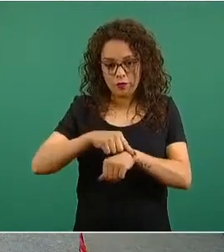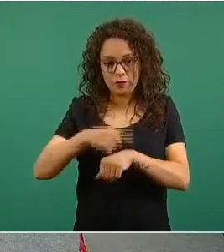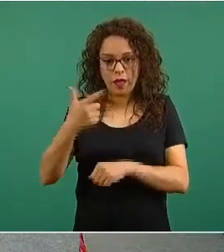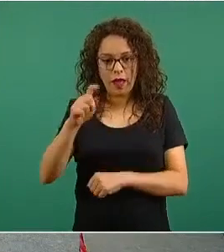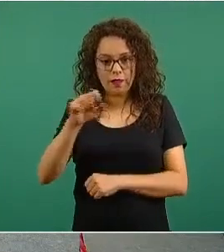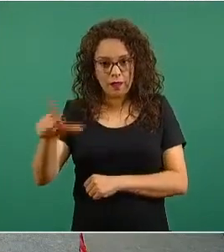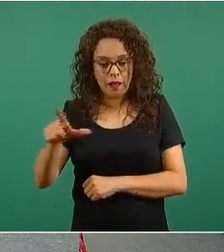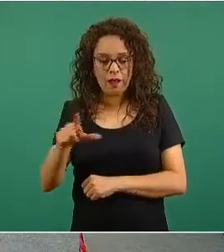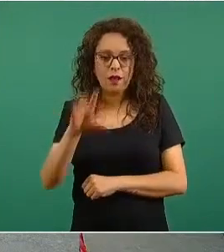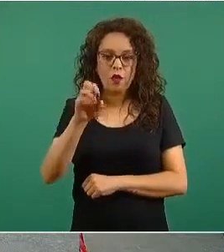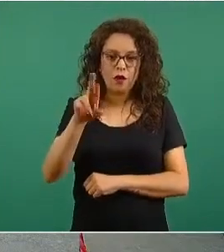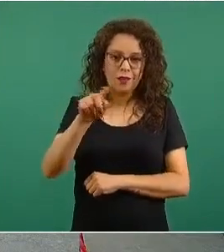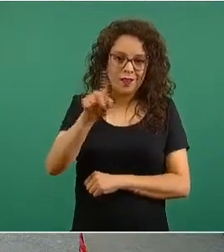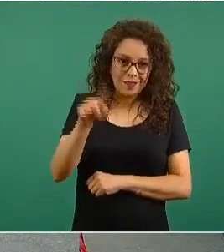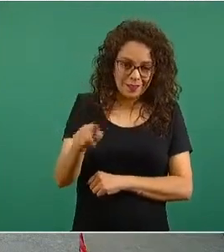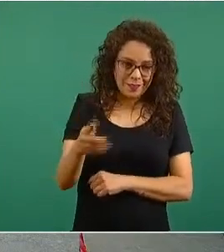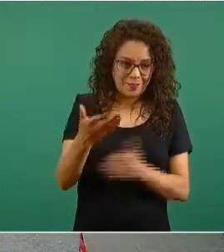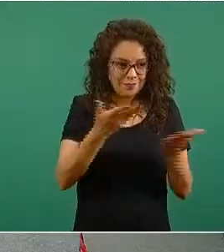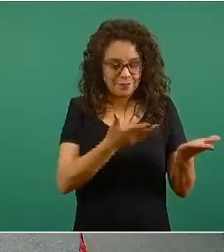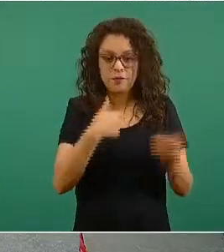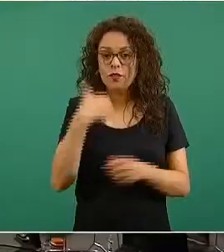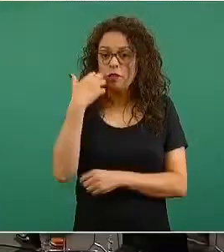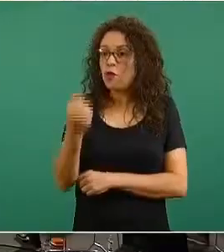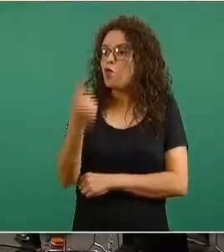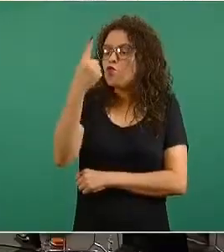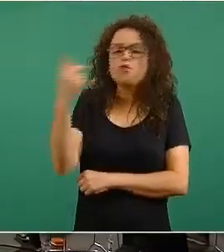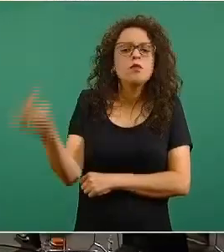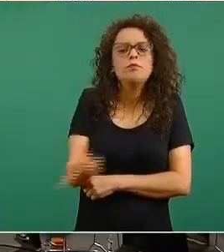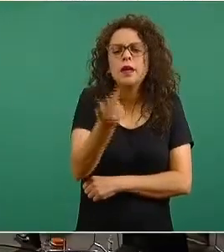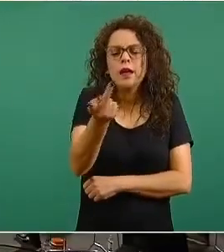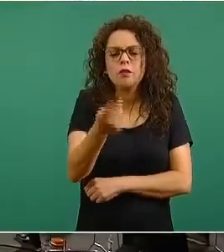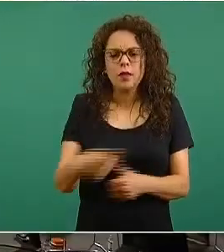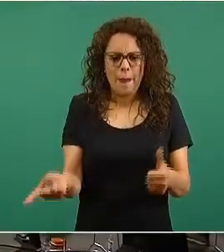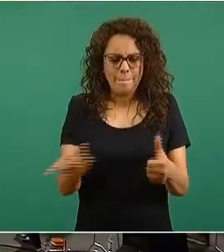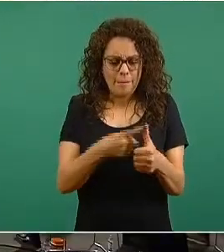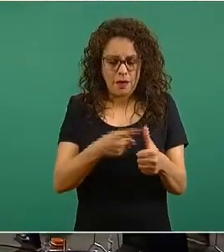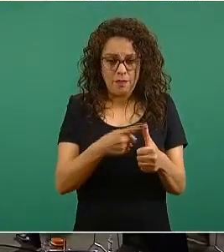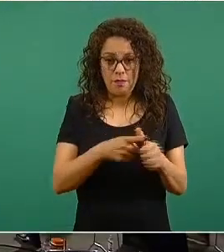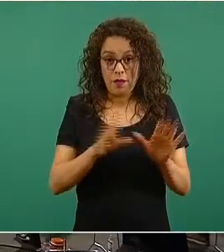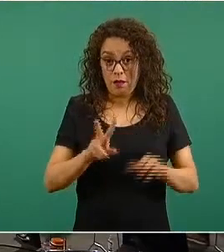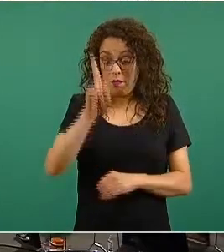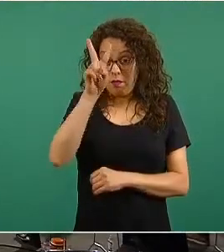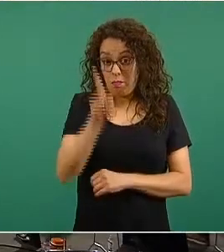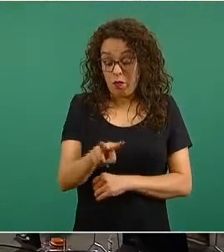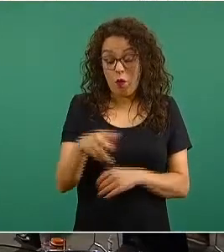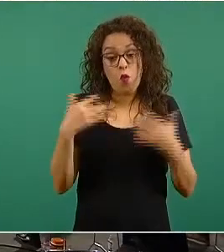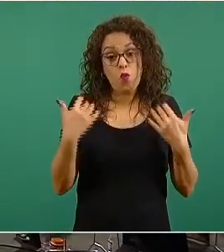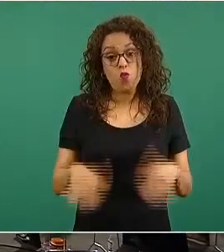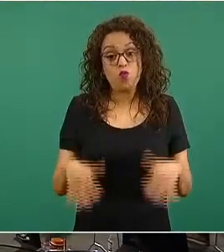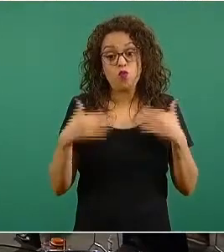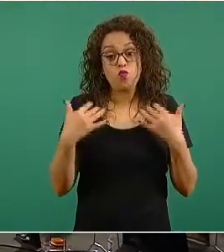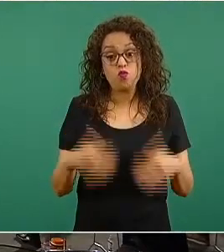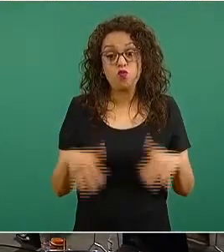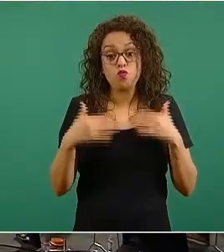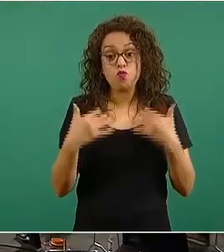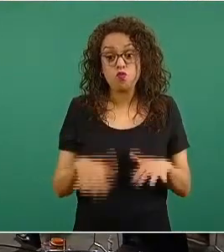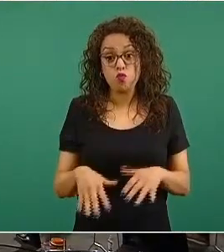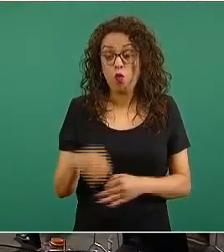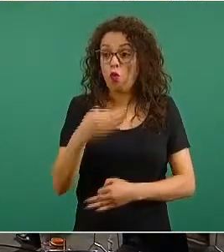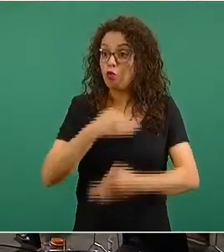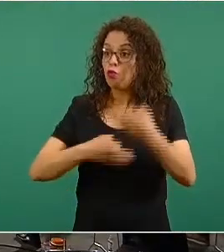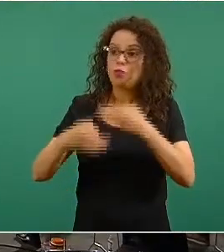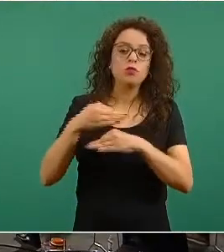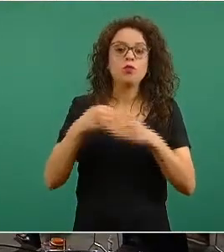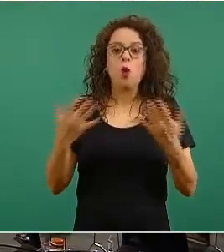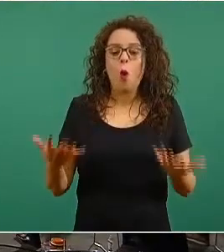Cortés. Una pregunta nada más. Primero, qué bueno, es sorprendente cómo se ha aplicado la vacunación. Se ha